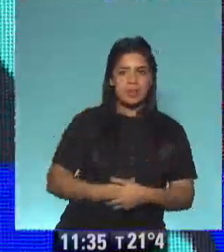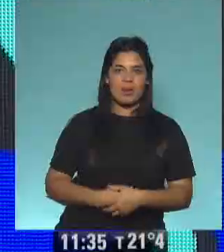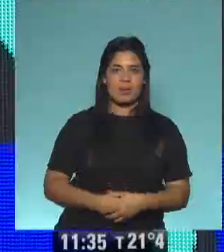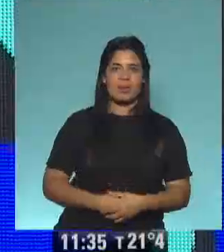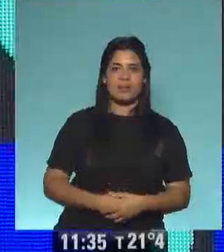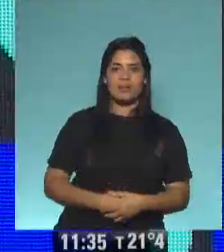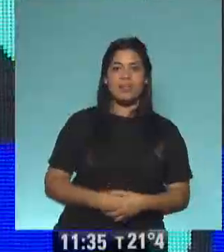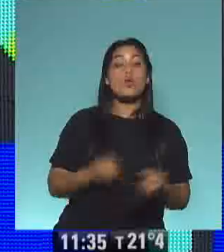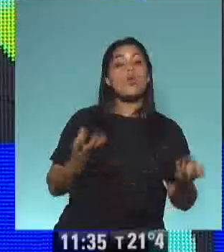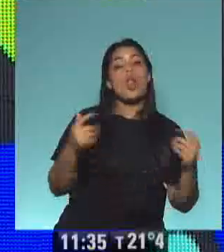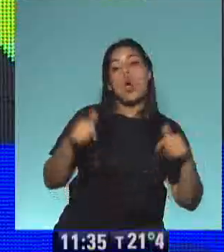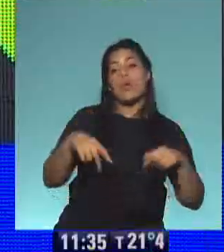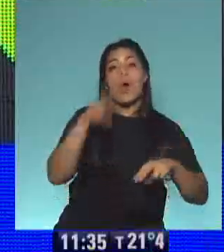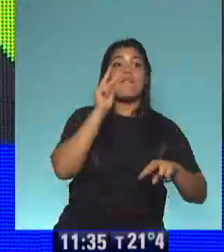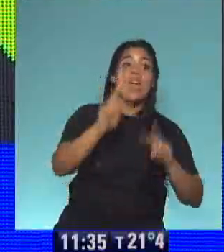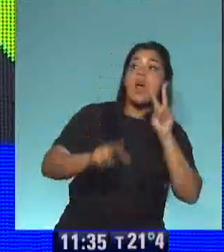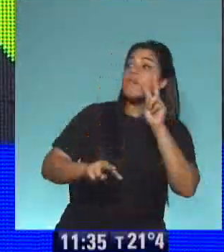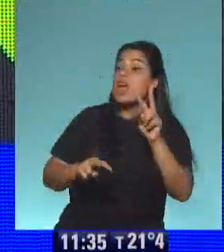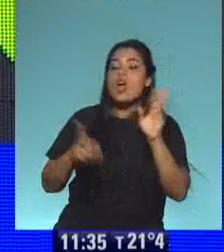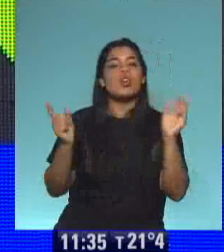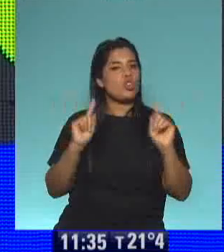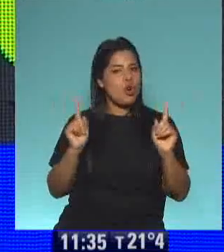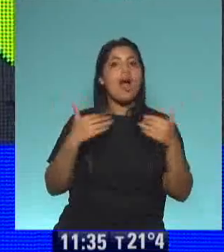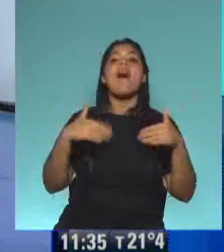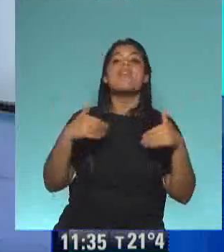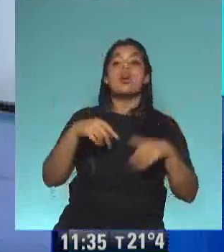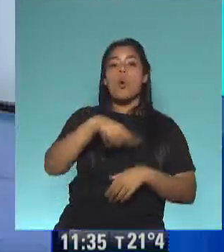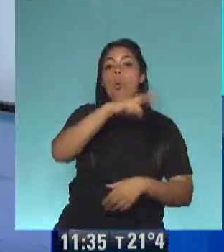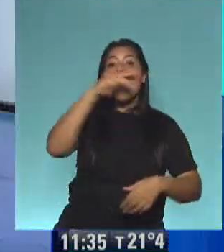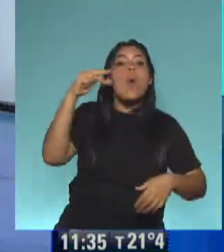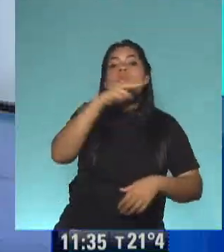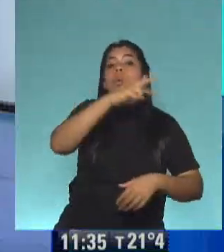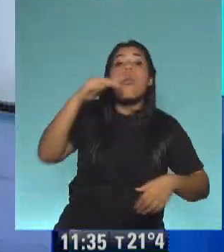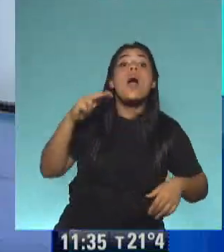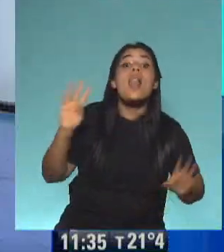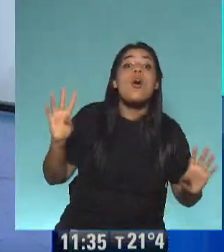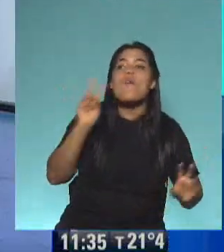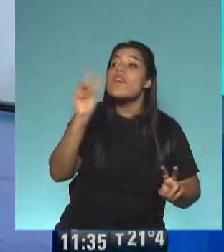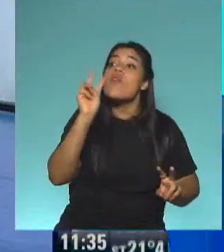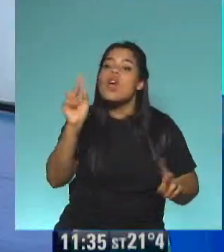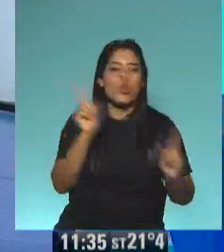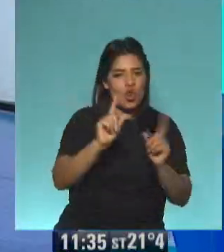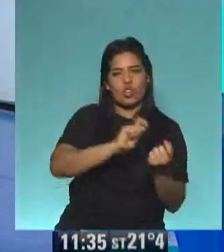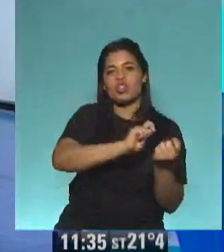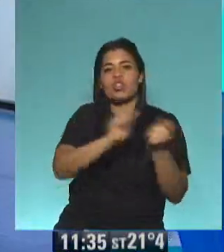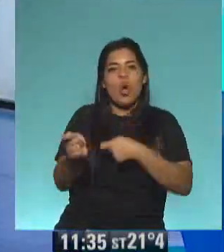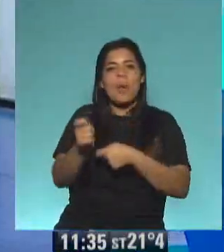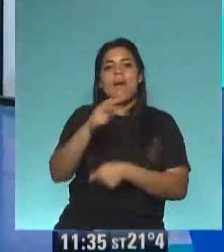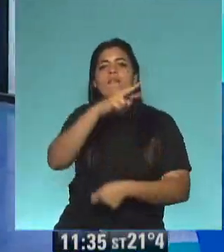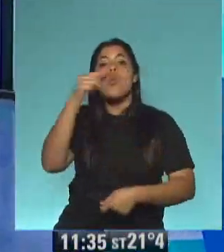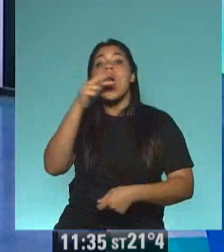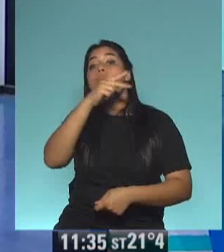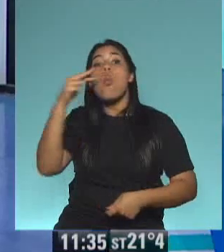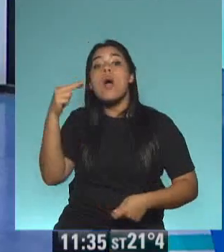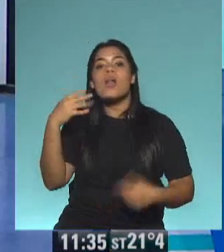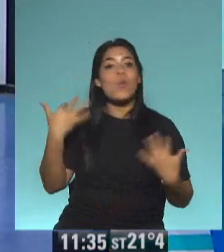del veo-veo, como estamos con el sentido del olfato, es el huelo-huelo. Ah. Huelo-huelo. Huelo-huelo, no